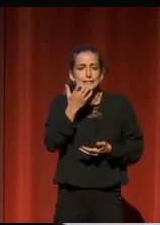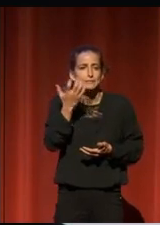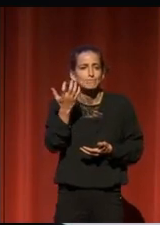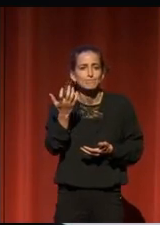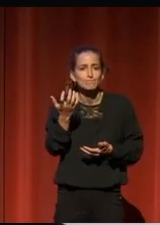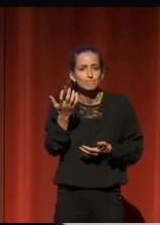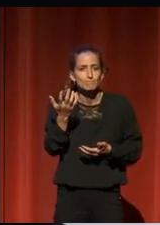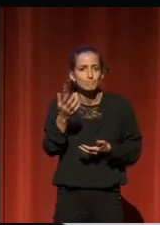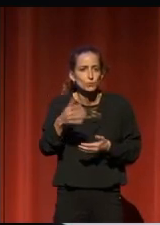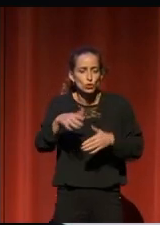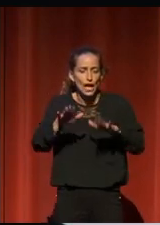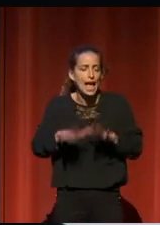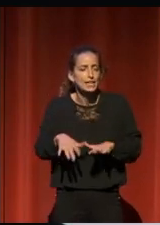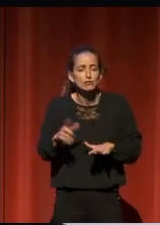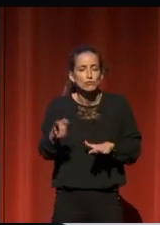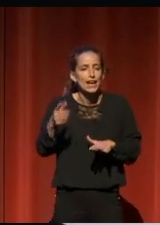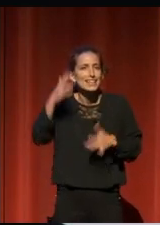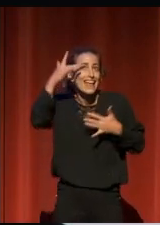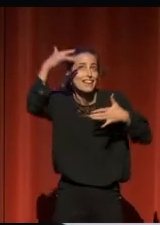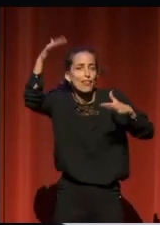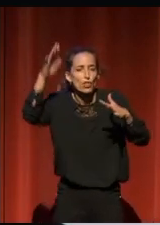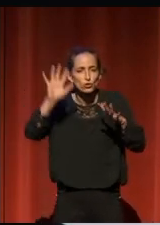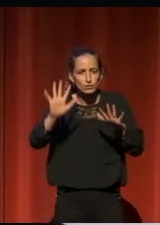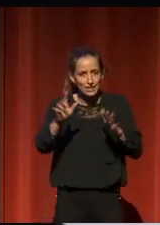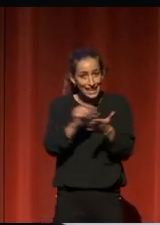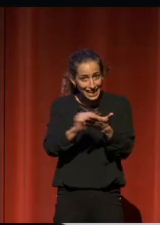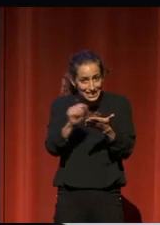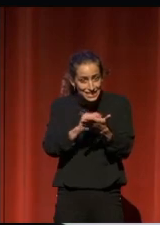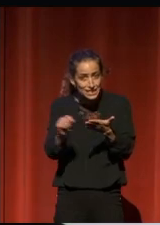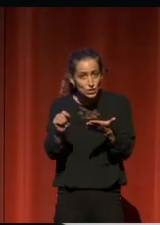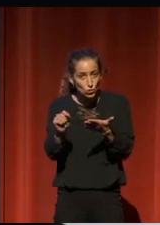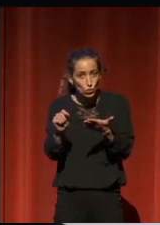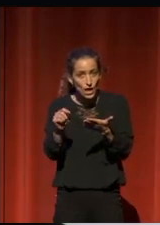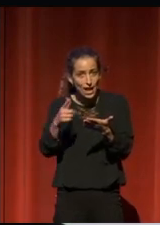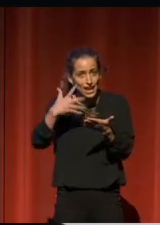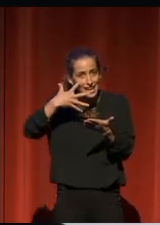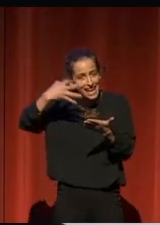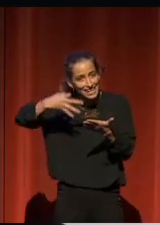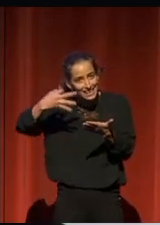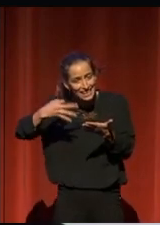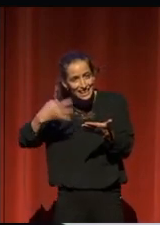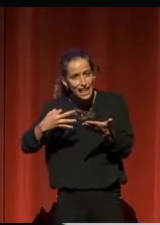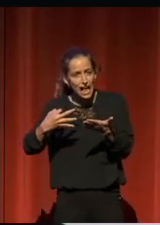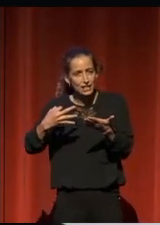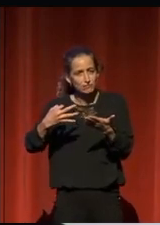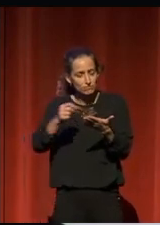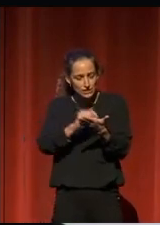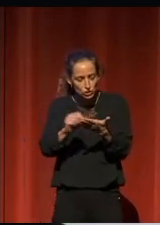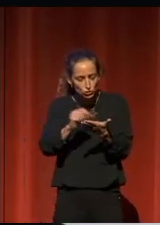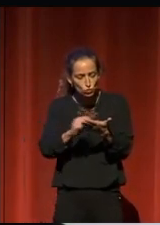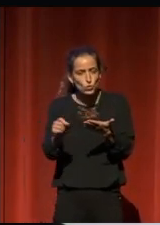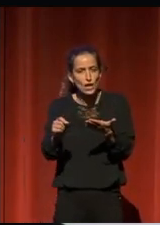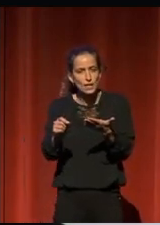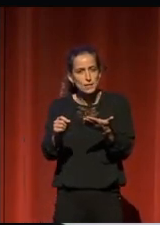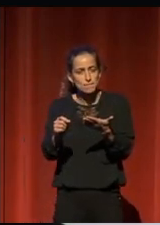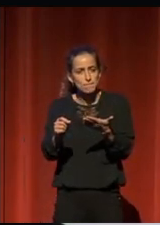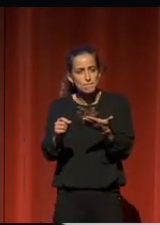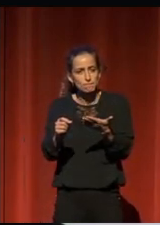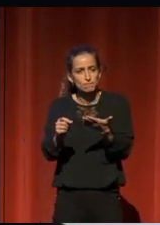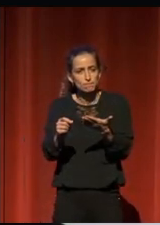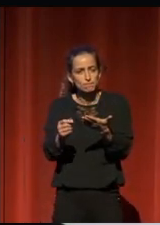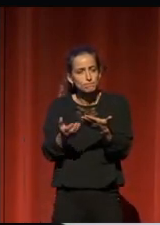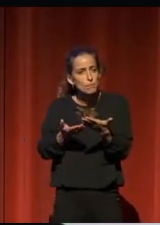Creo que el acto de la escritura, de la verdadera y radical escritura, la que pide un